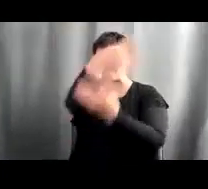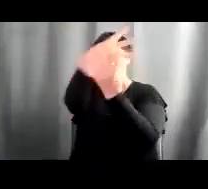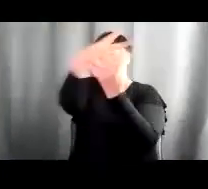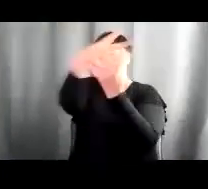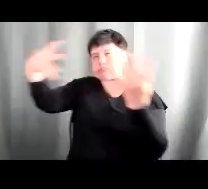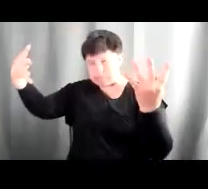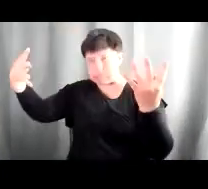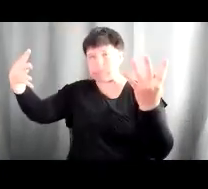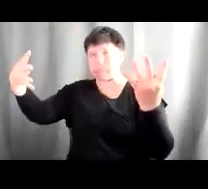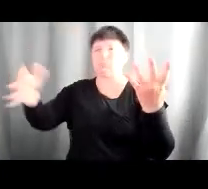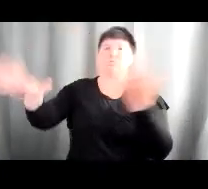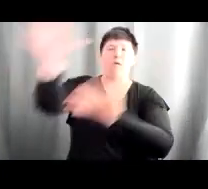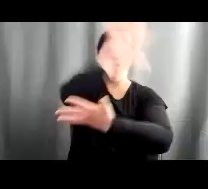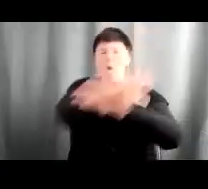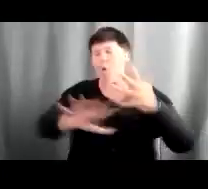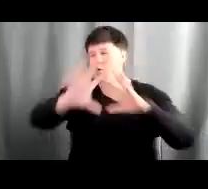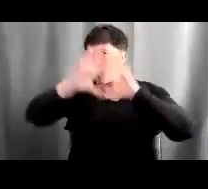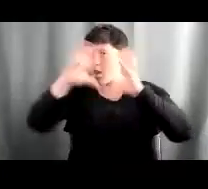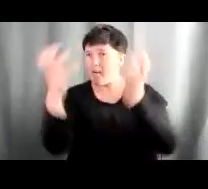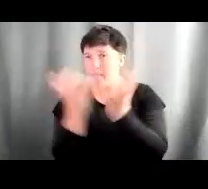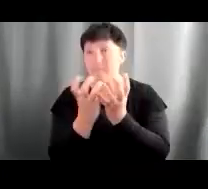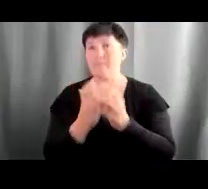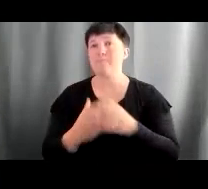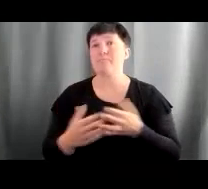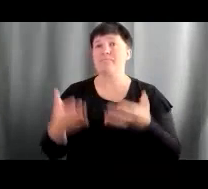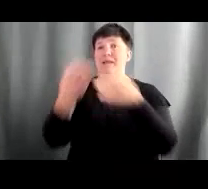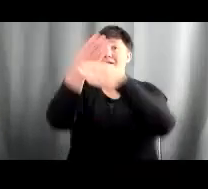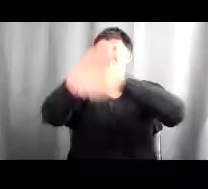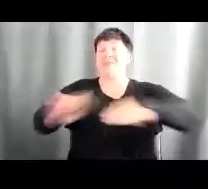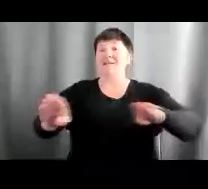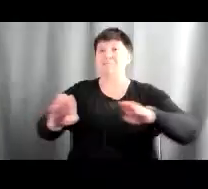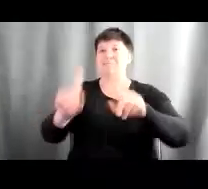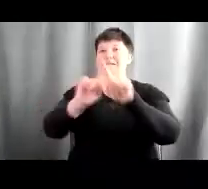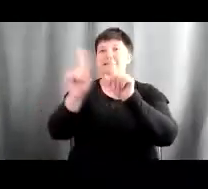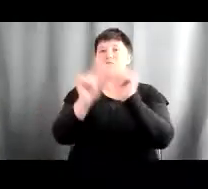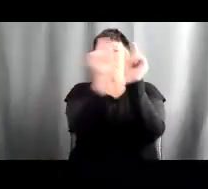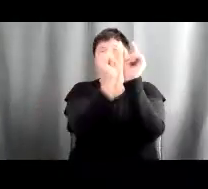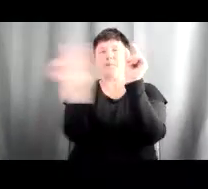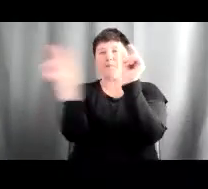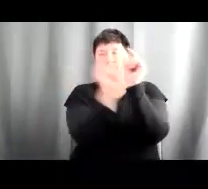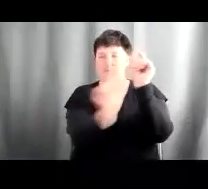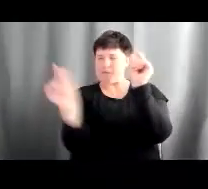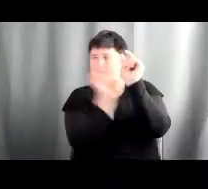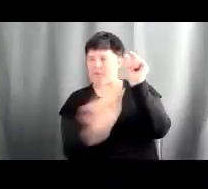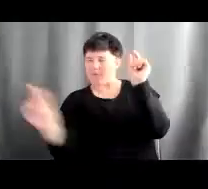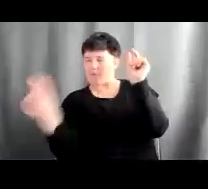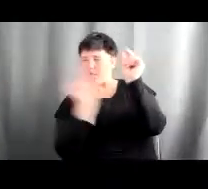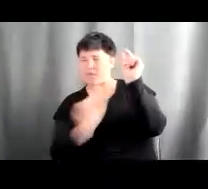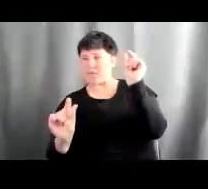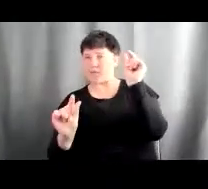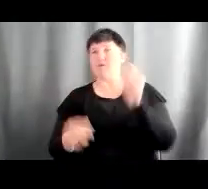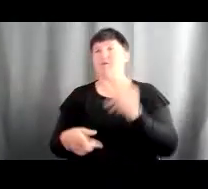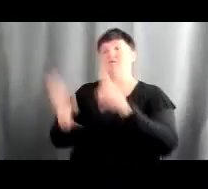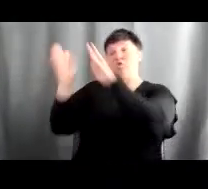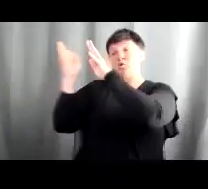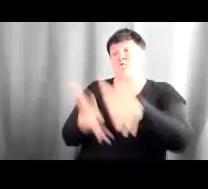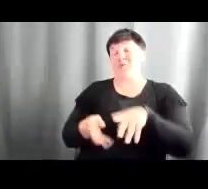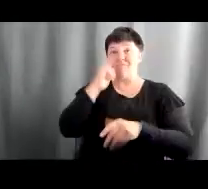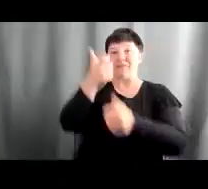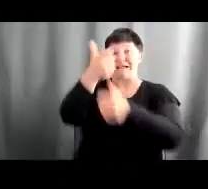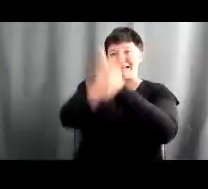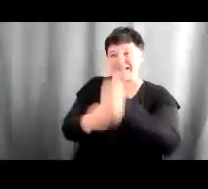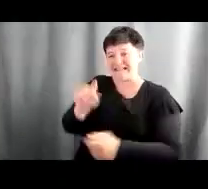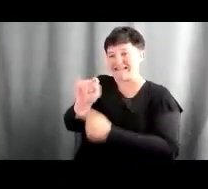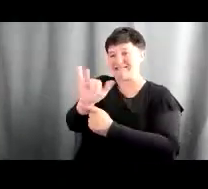globo y luego la dividen en diferentes cuadros. Y así se descargan datos por cada cuadro y cada